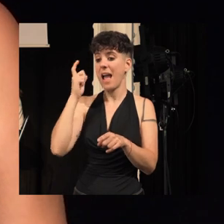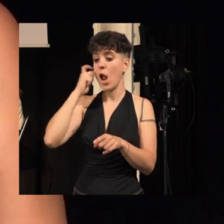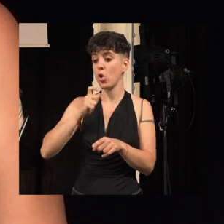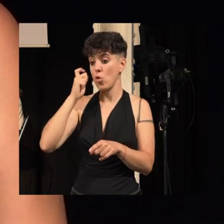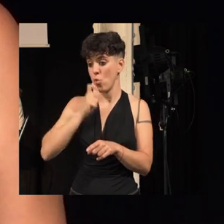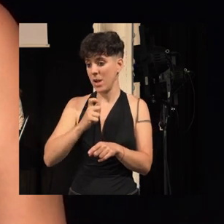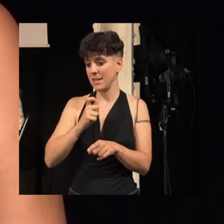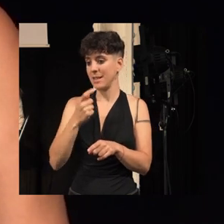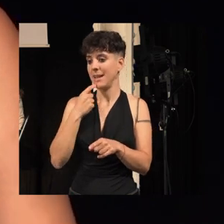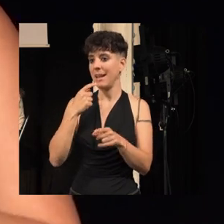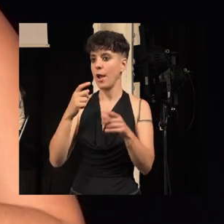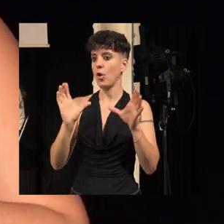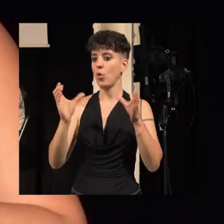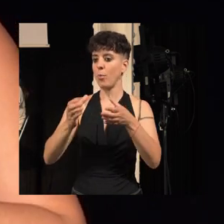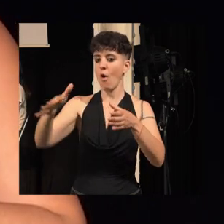que están quedando por fuera?